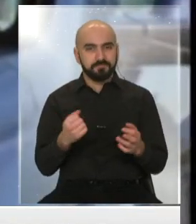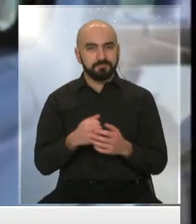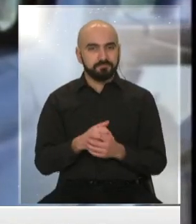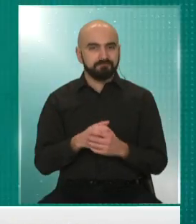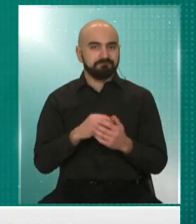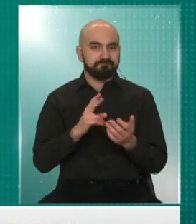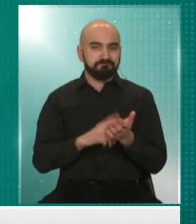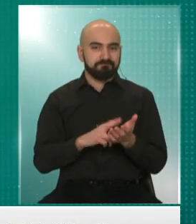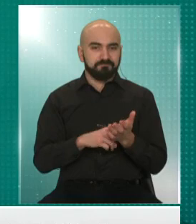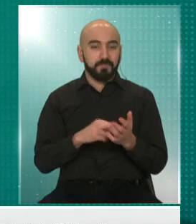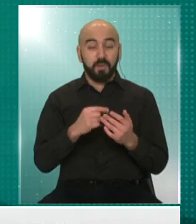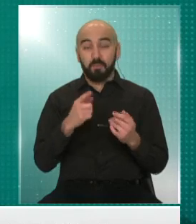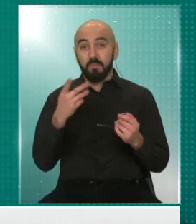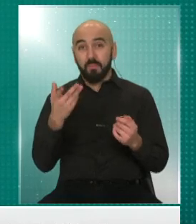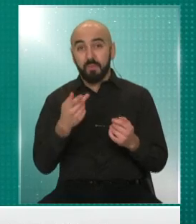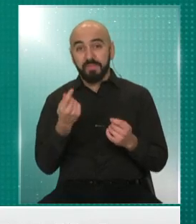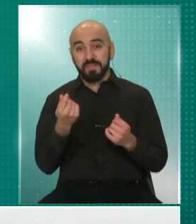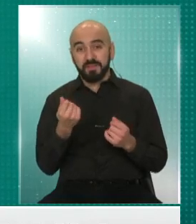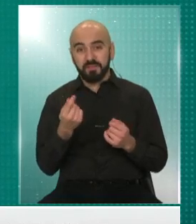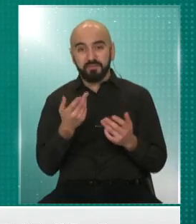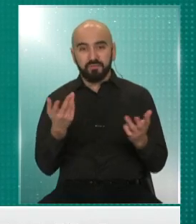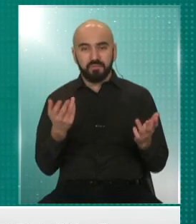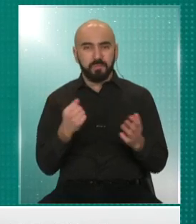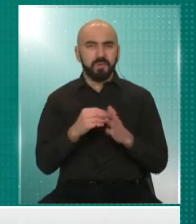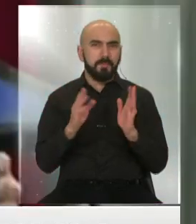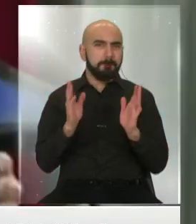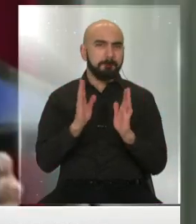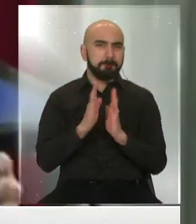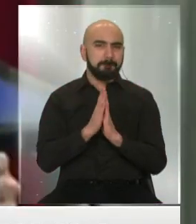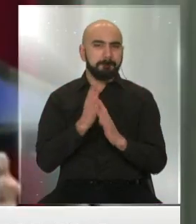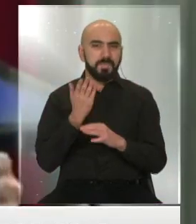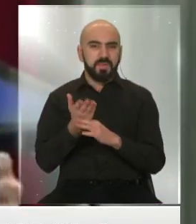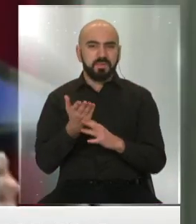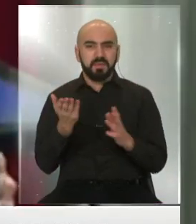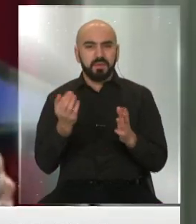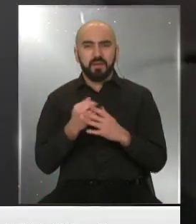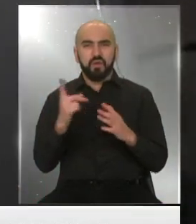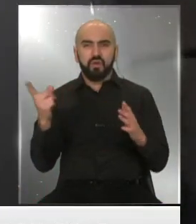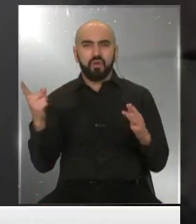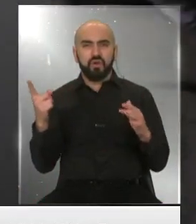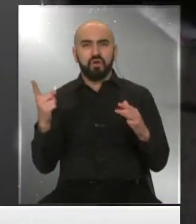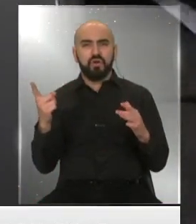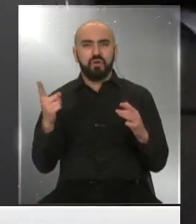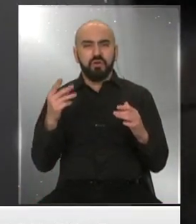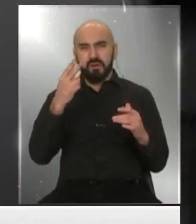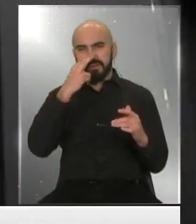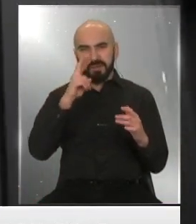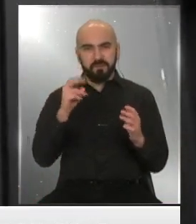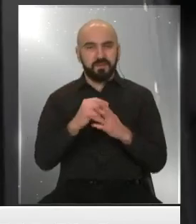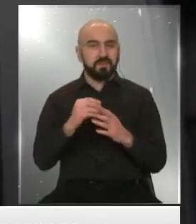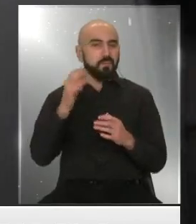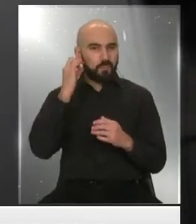crimen por dinero y piden no involucrar a Cristina Kirchner en esta muerte.